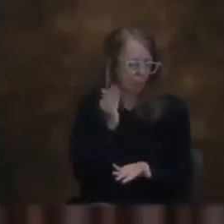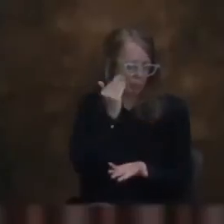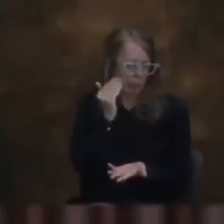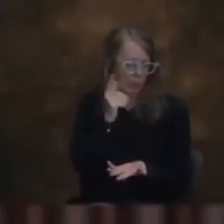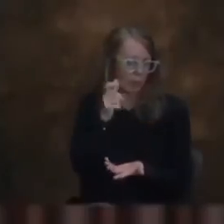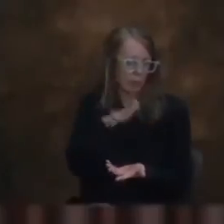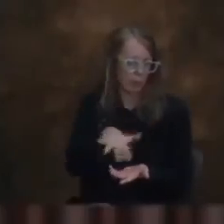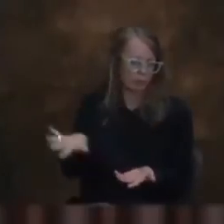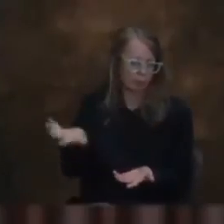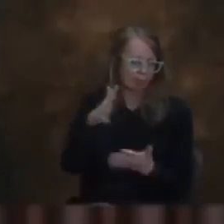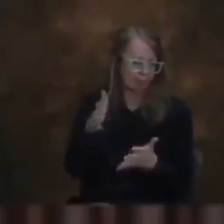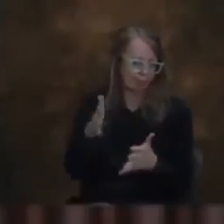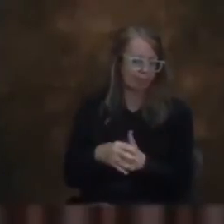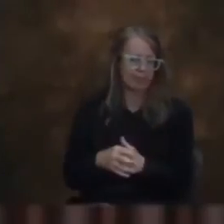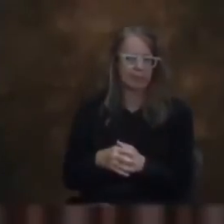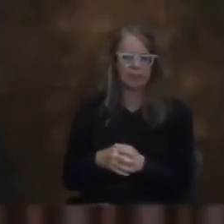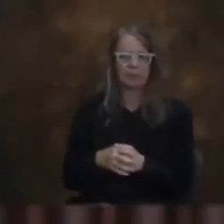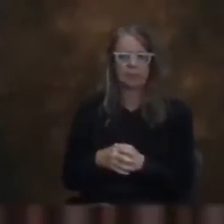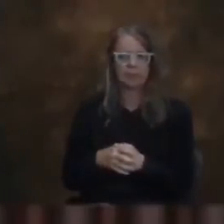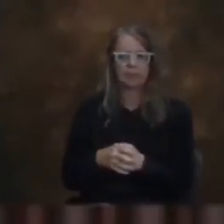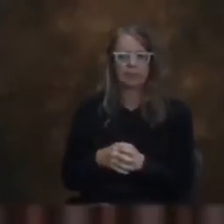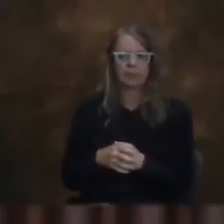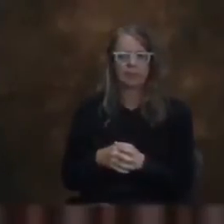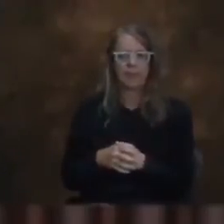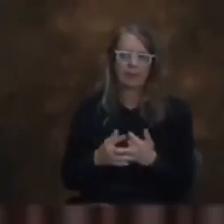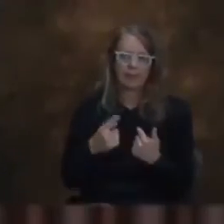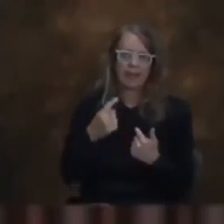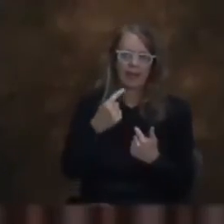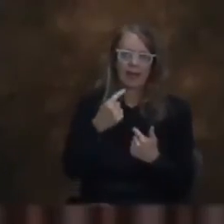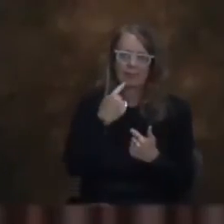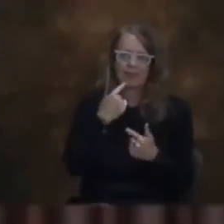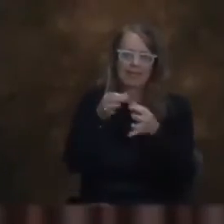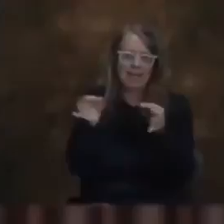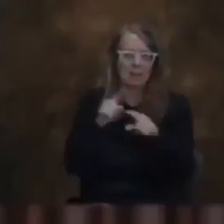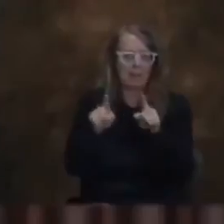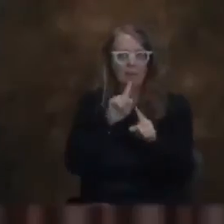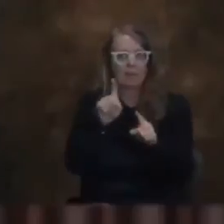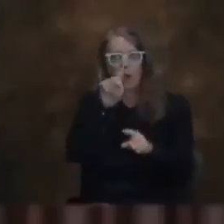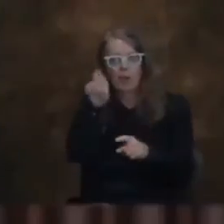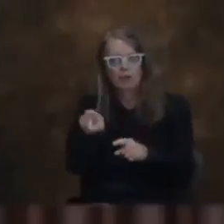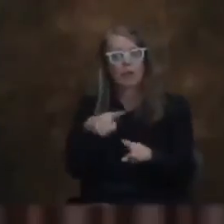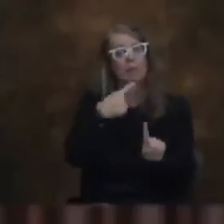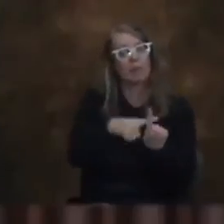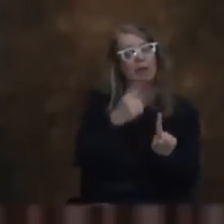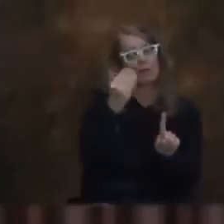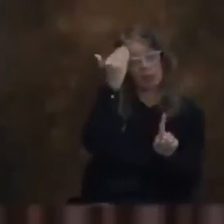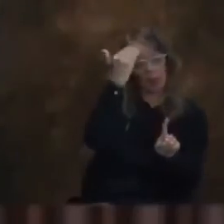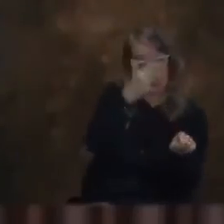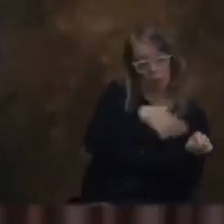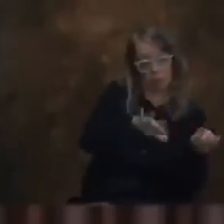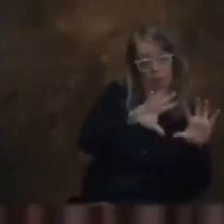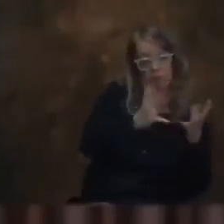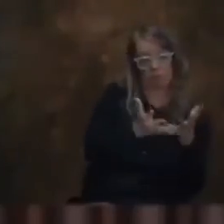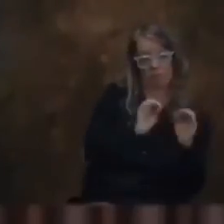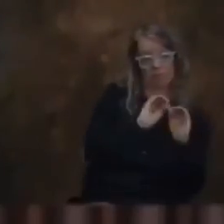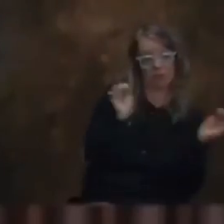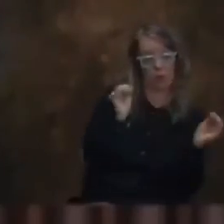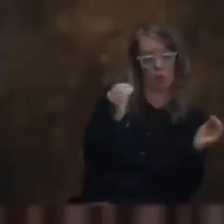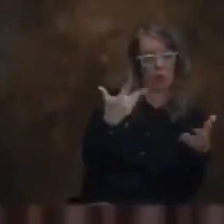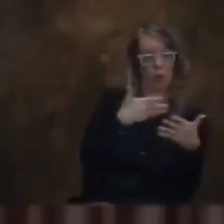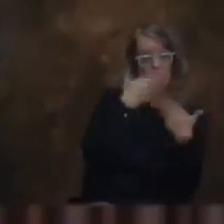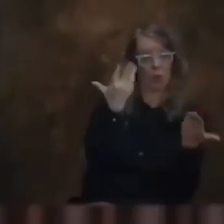lo estoy diciendo pero es una pregunta y sabemos que no ha recibido la vacuna sabemos quiénes son estas personas